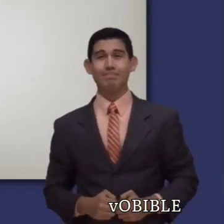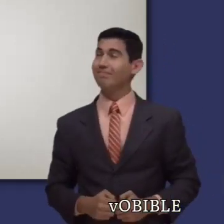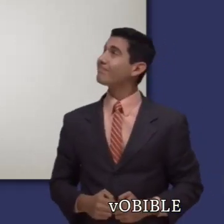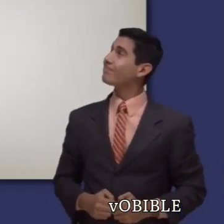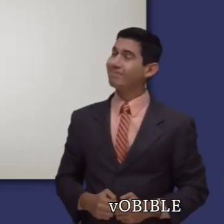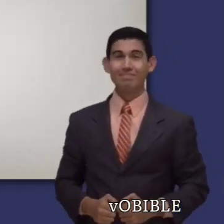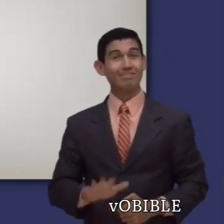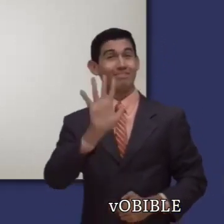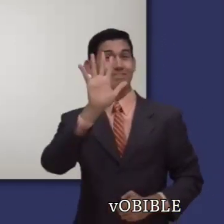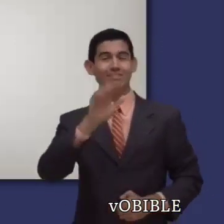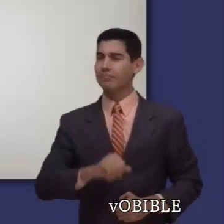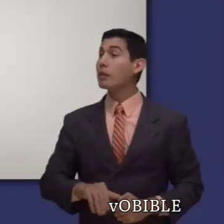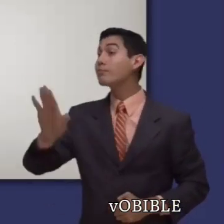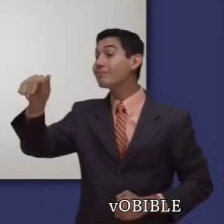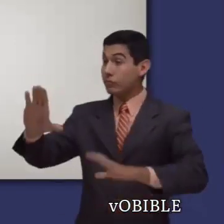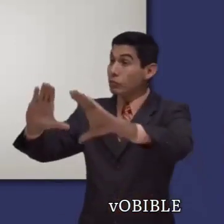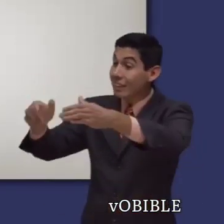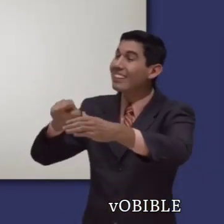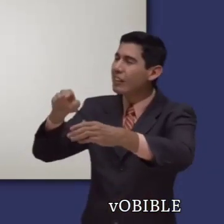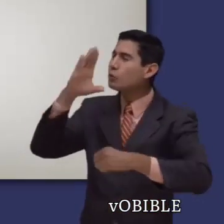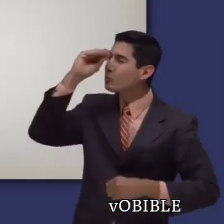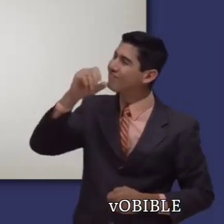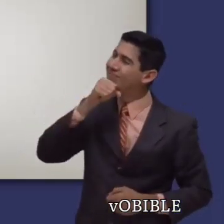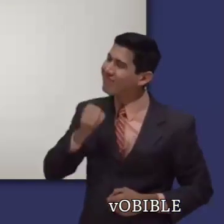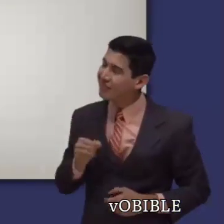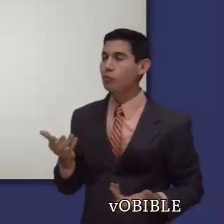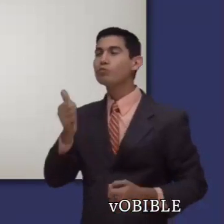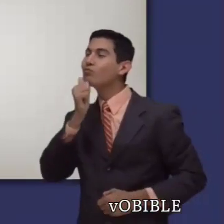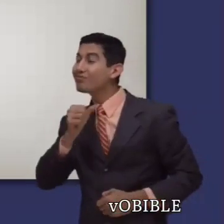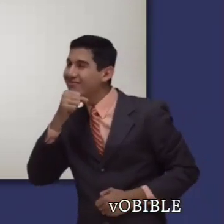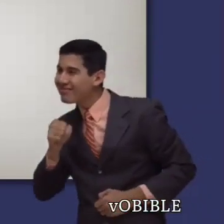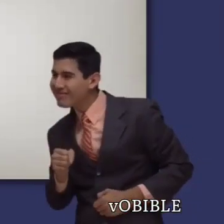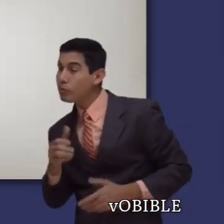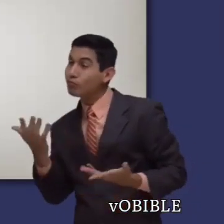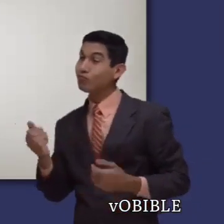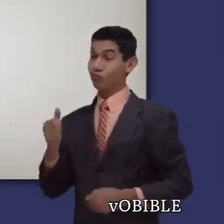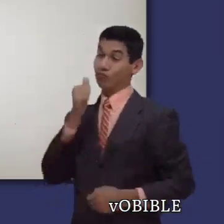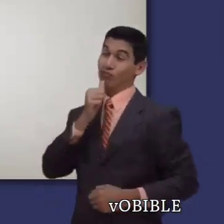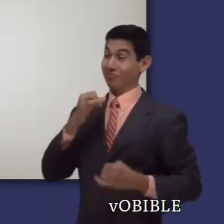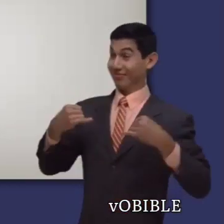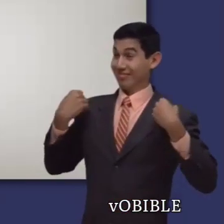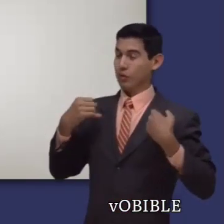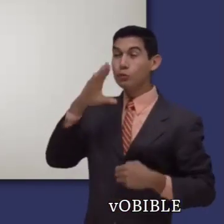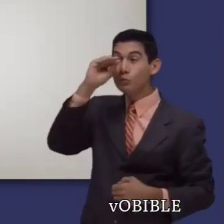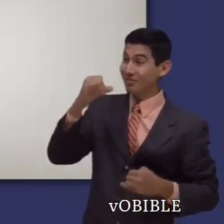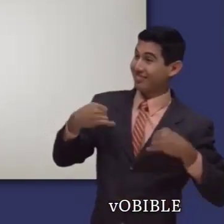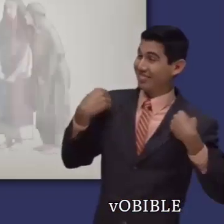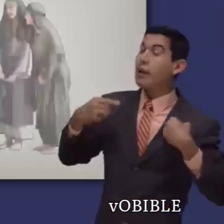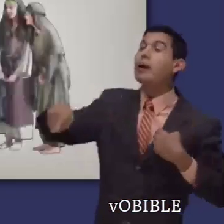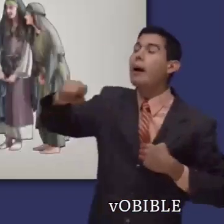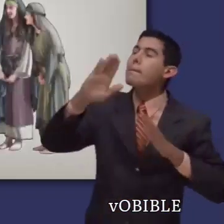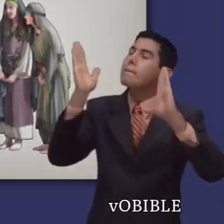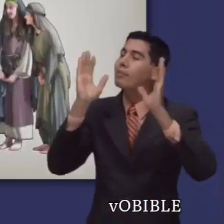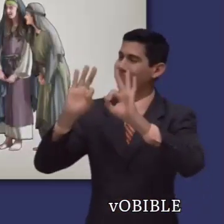5, Pablo aconseja a Timoteo que trate a los hombres mayores como a padres, a los jóvenes como a hermanos, a las mujeres de más edad